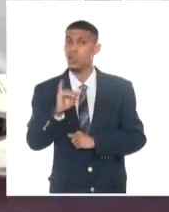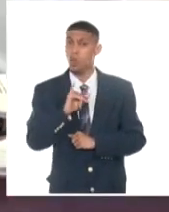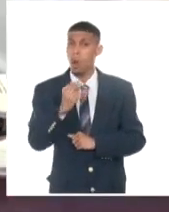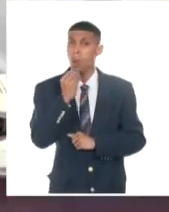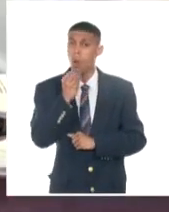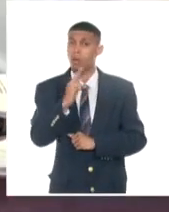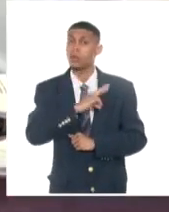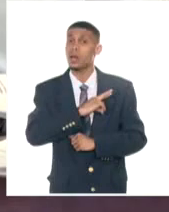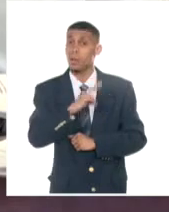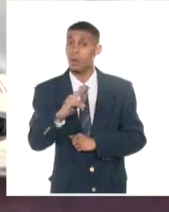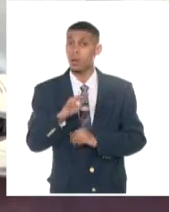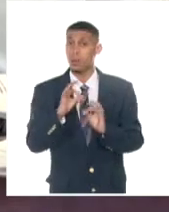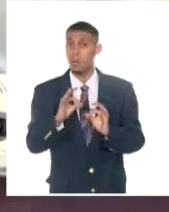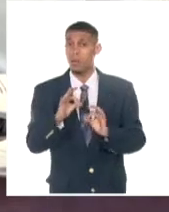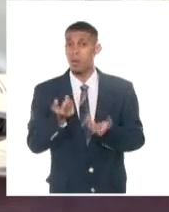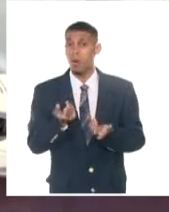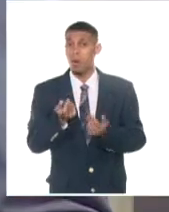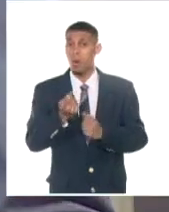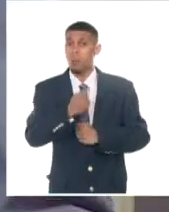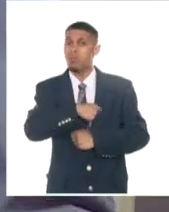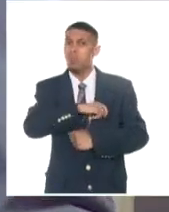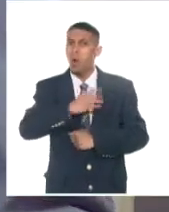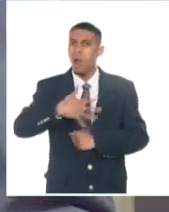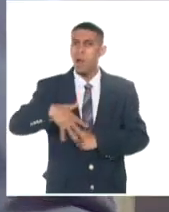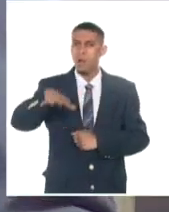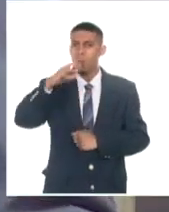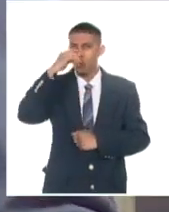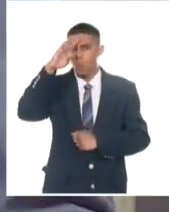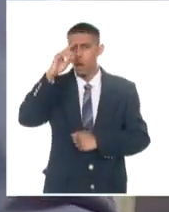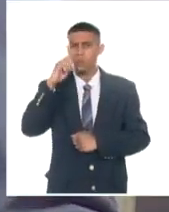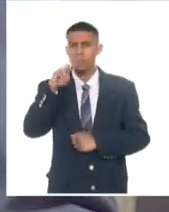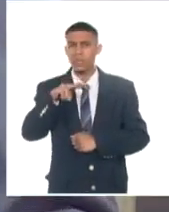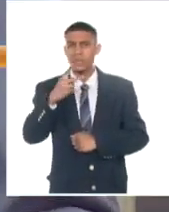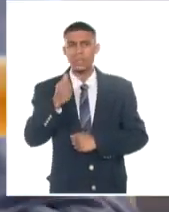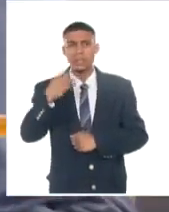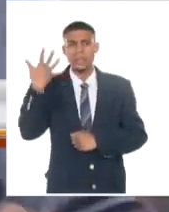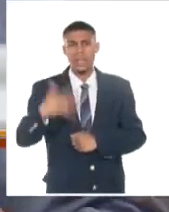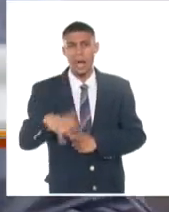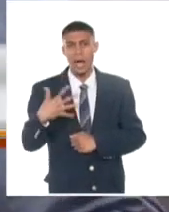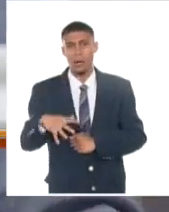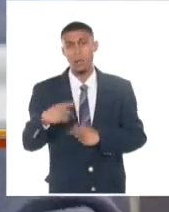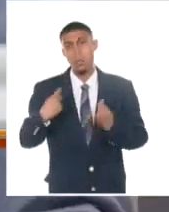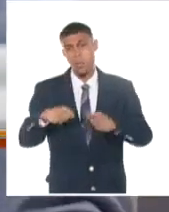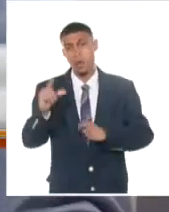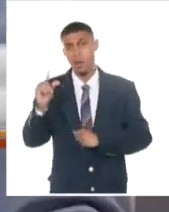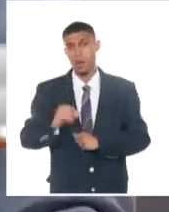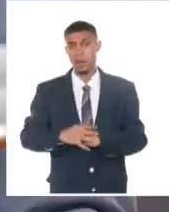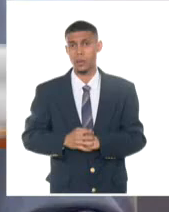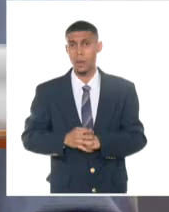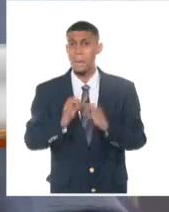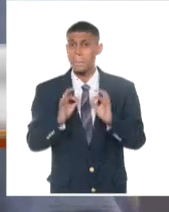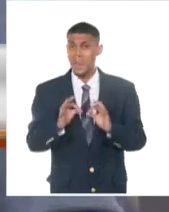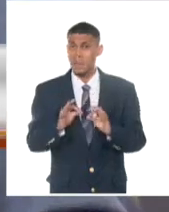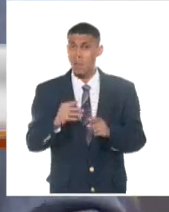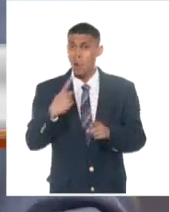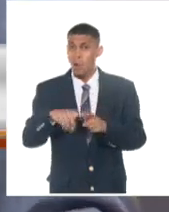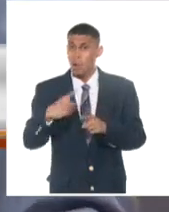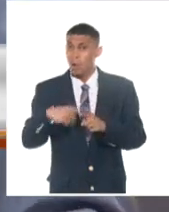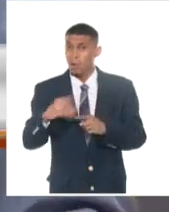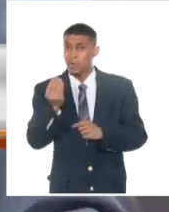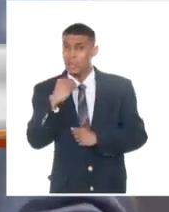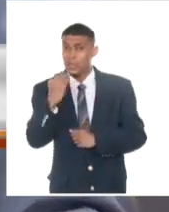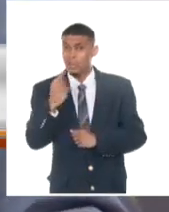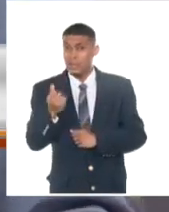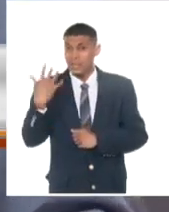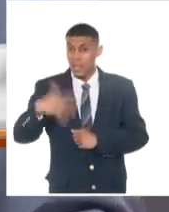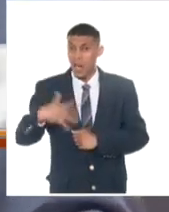asunto que tanto afecta a la población. Uno aprecia que este asunto no se le está prestando la prioridad que